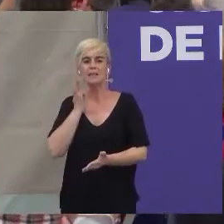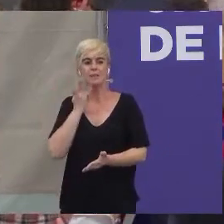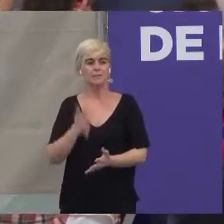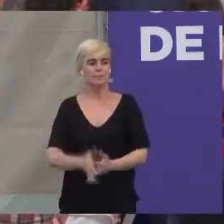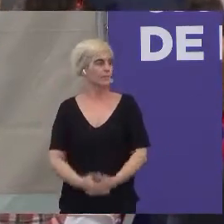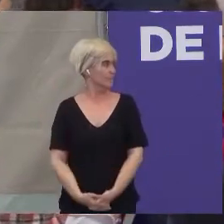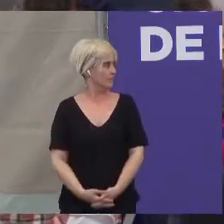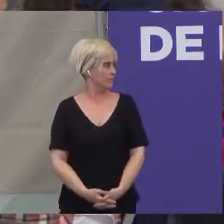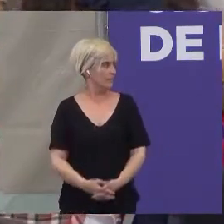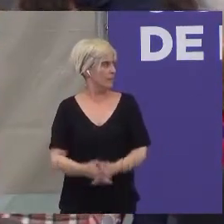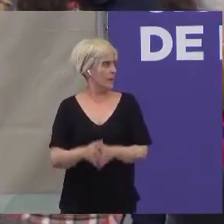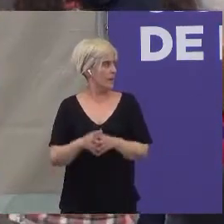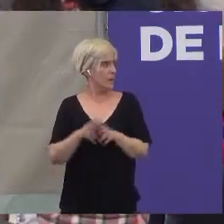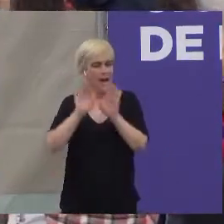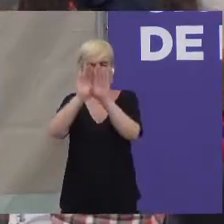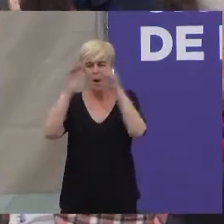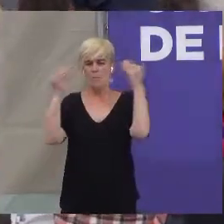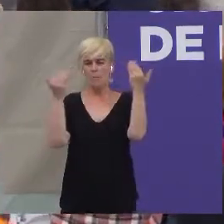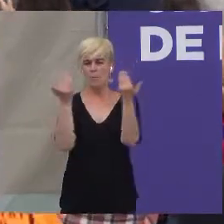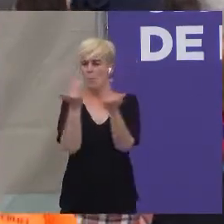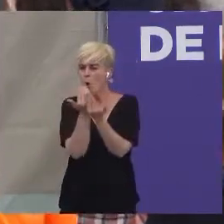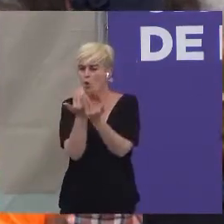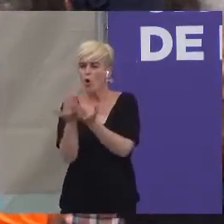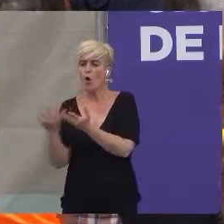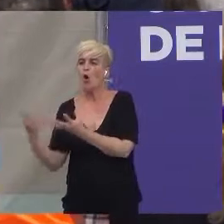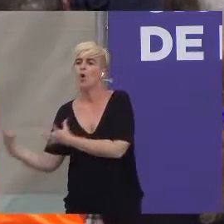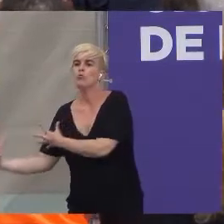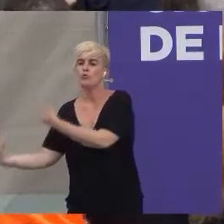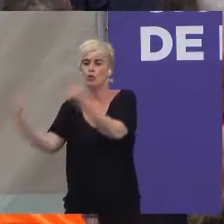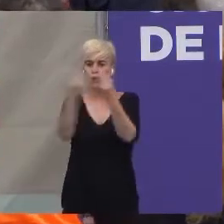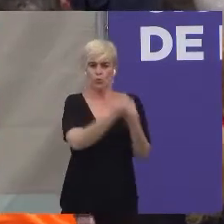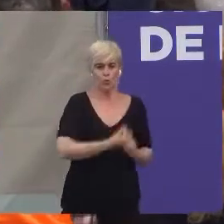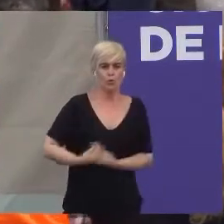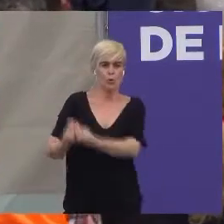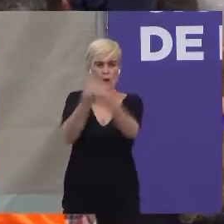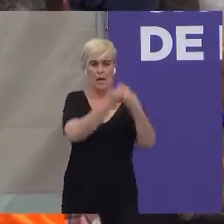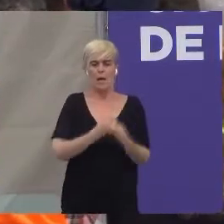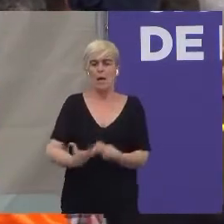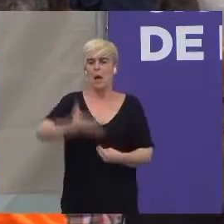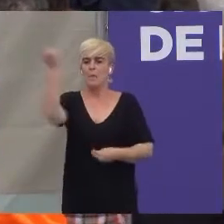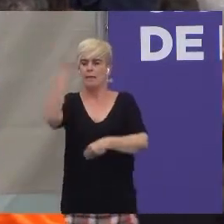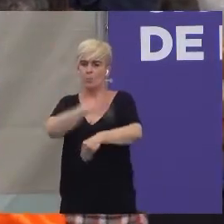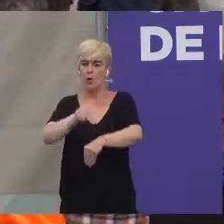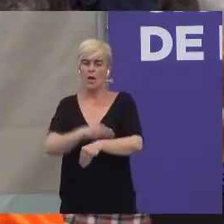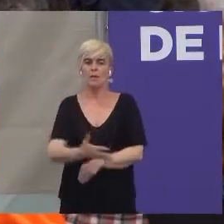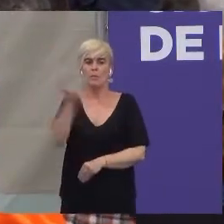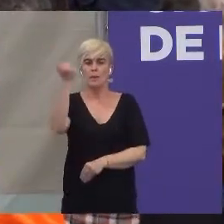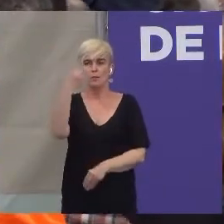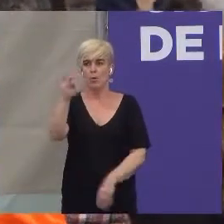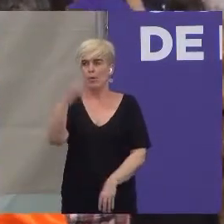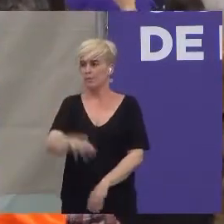Fem un món on capiem molts mons. Més Morat, més Podem.